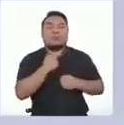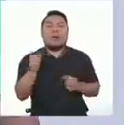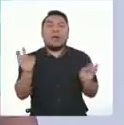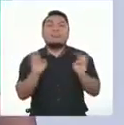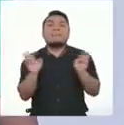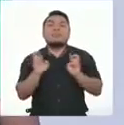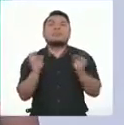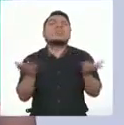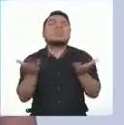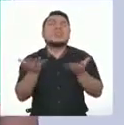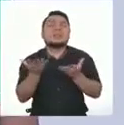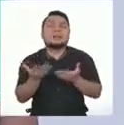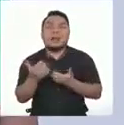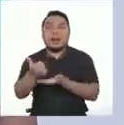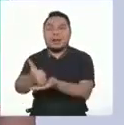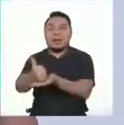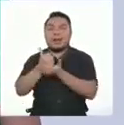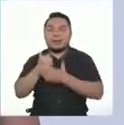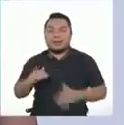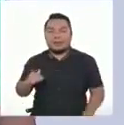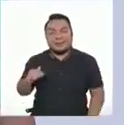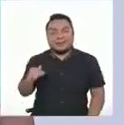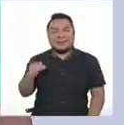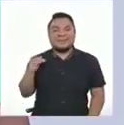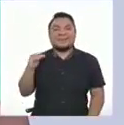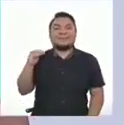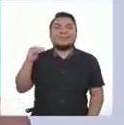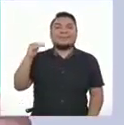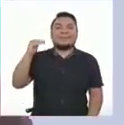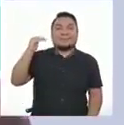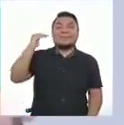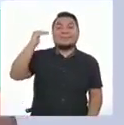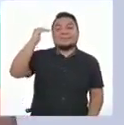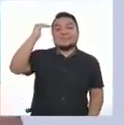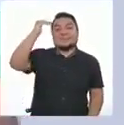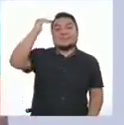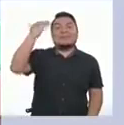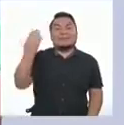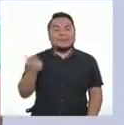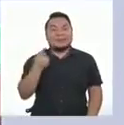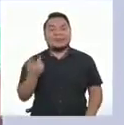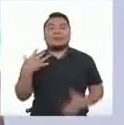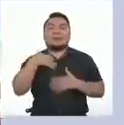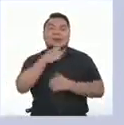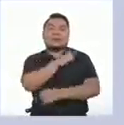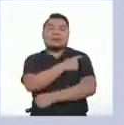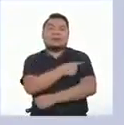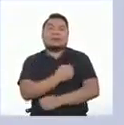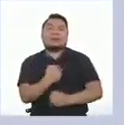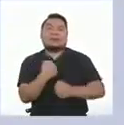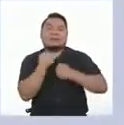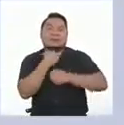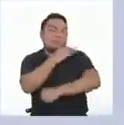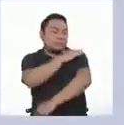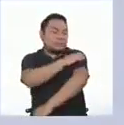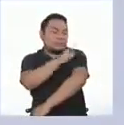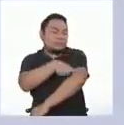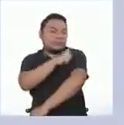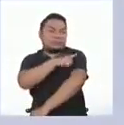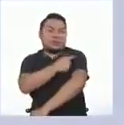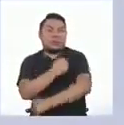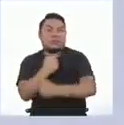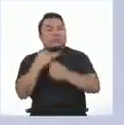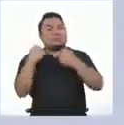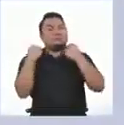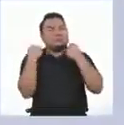hacen. Nos ayudan a crecer y a desarrollarnos. Contribuyen al fortalecimiento y desarrollo de nuestros